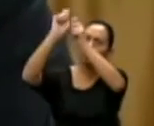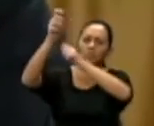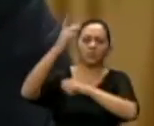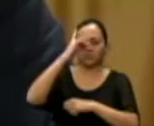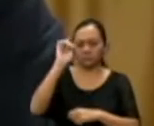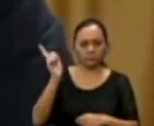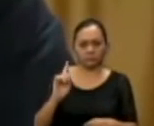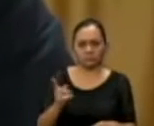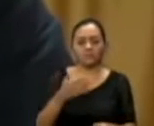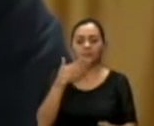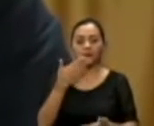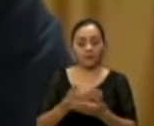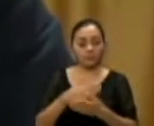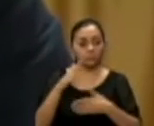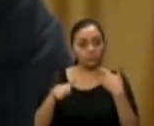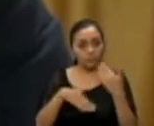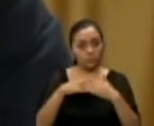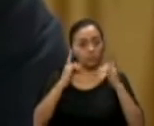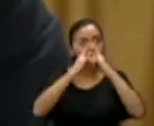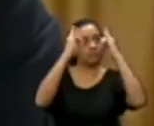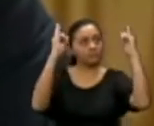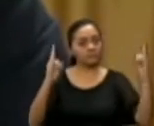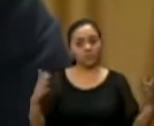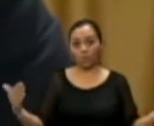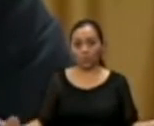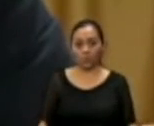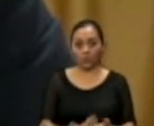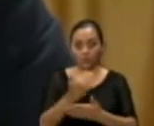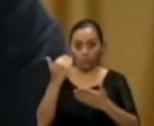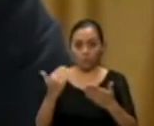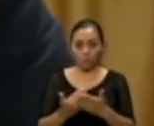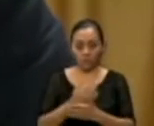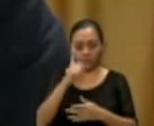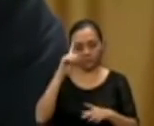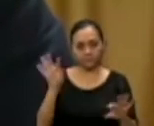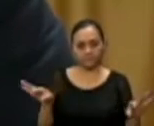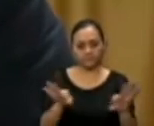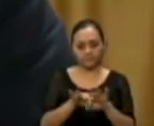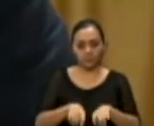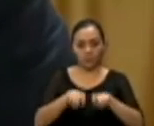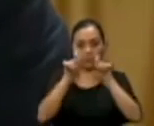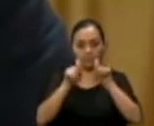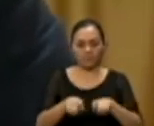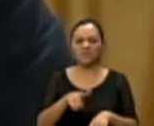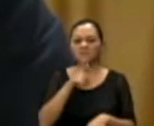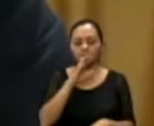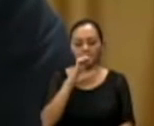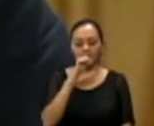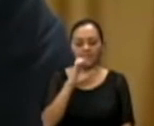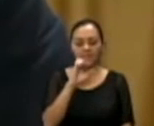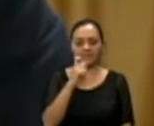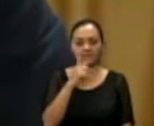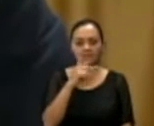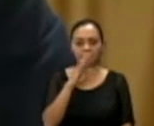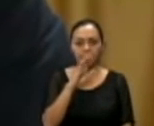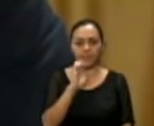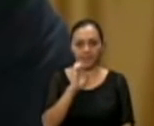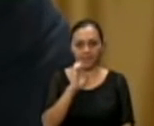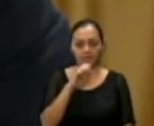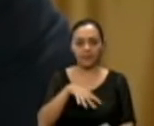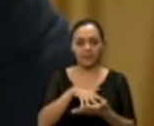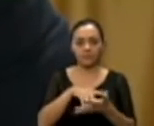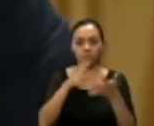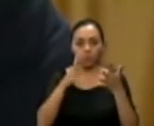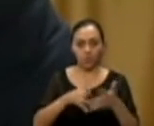y gracias a estos invernaderos que se están manejando en convenio con la espe ahí practican los estudiantes de la espe